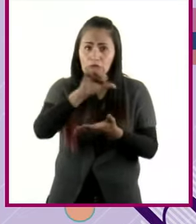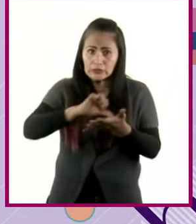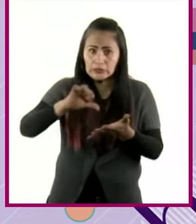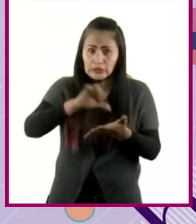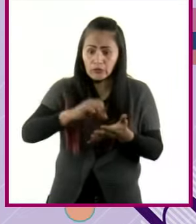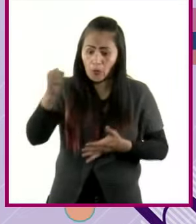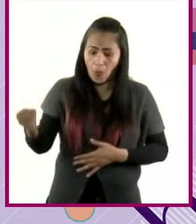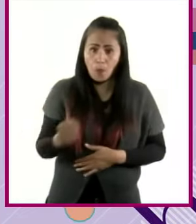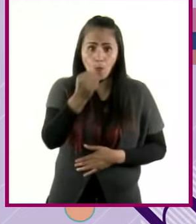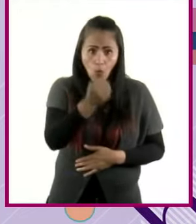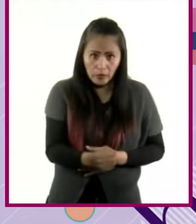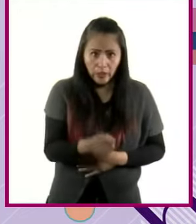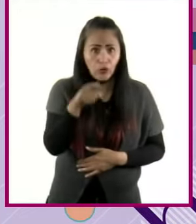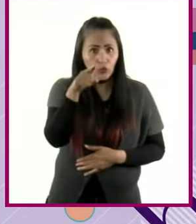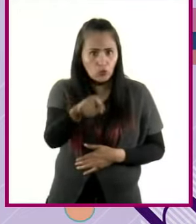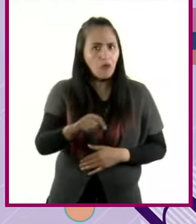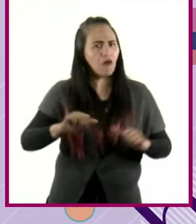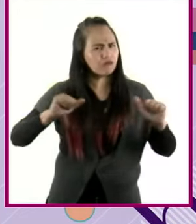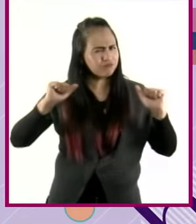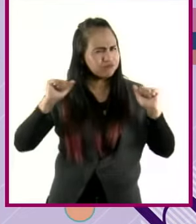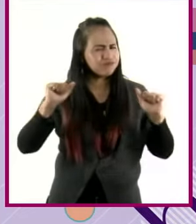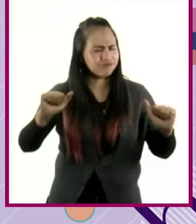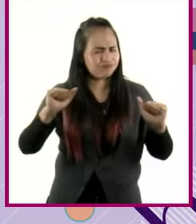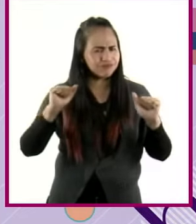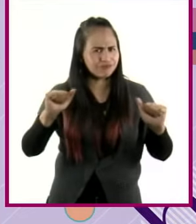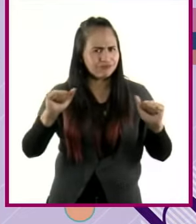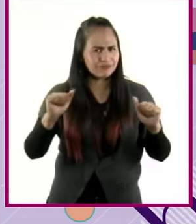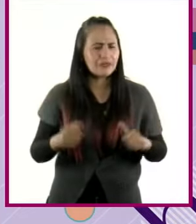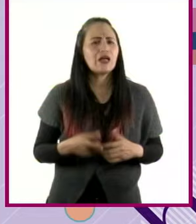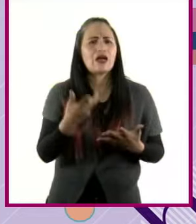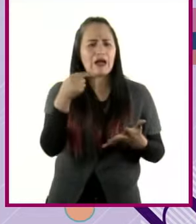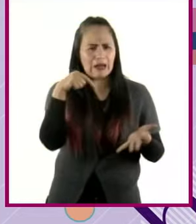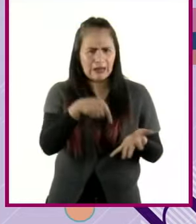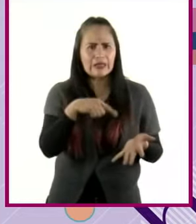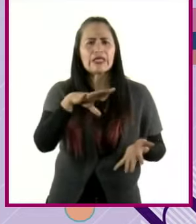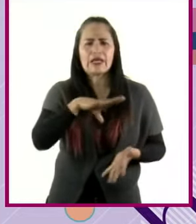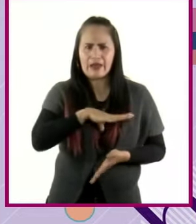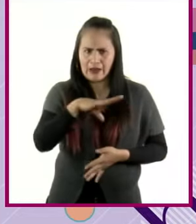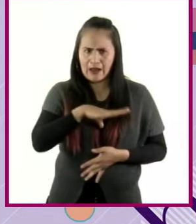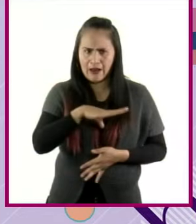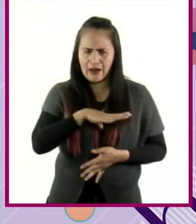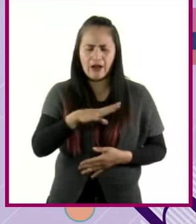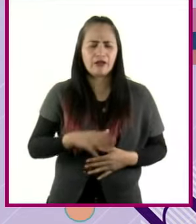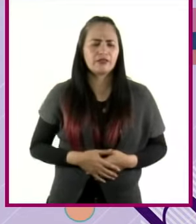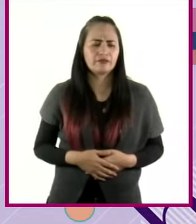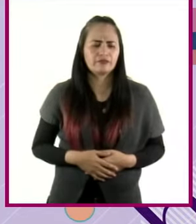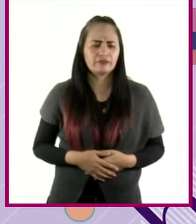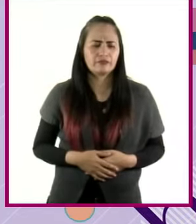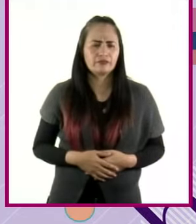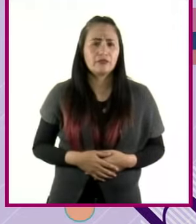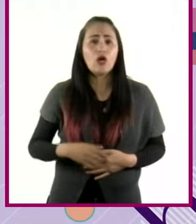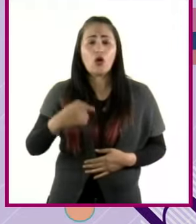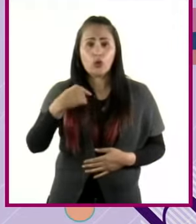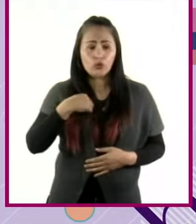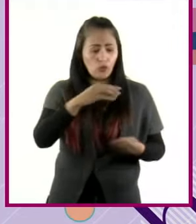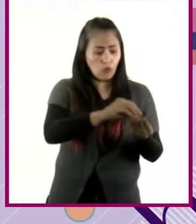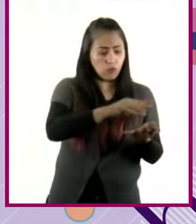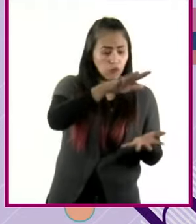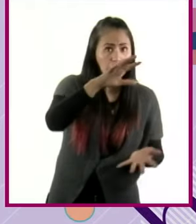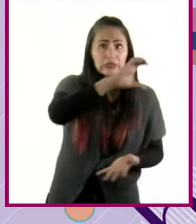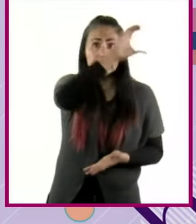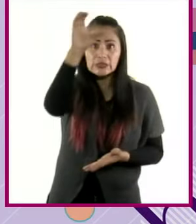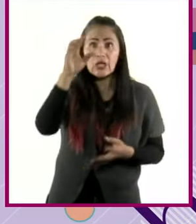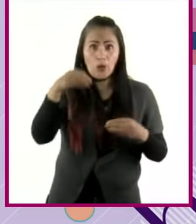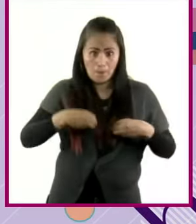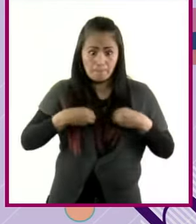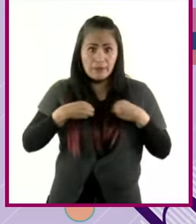que más cómodamente observes cuánto en él existe. No te he hecho ni celeste ni